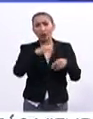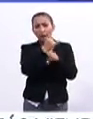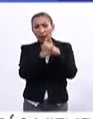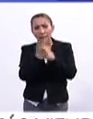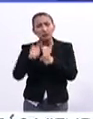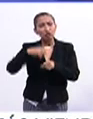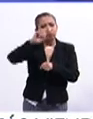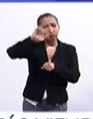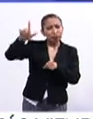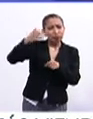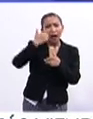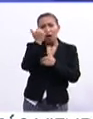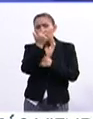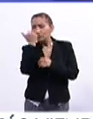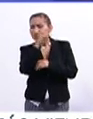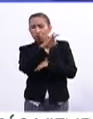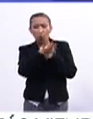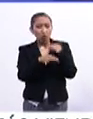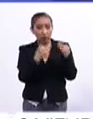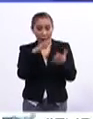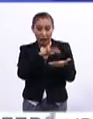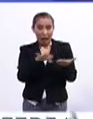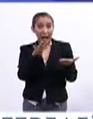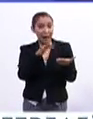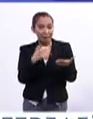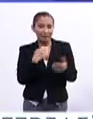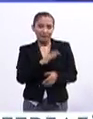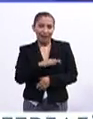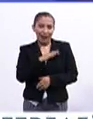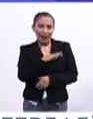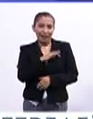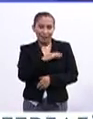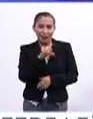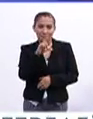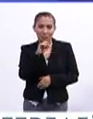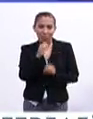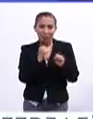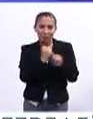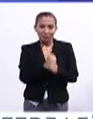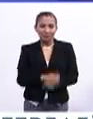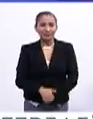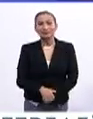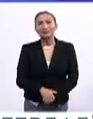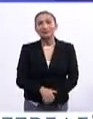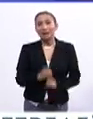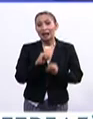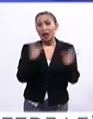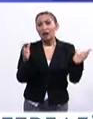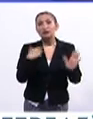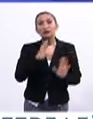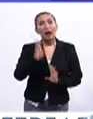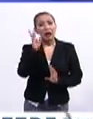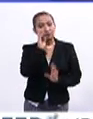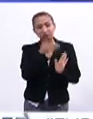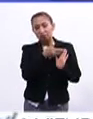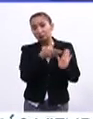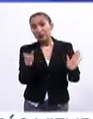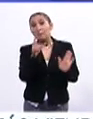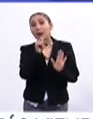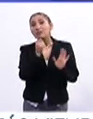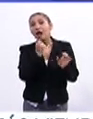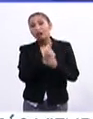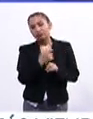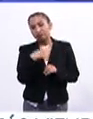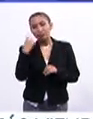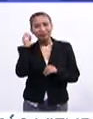sus especialistas, sus estudiantes, en fin, hay que leerla. Felicidades, ya 2 décadas. Así es, Omar, y bueno, que ha demostrado a lo largo de 20 años,